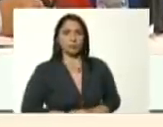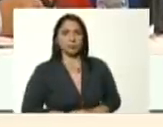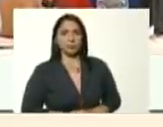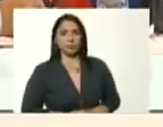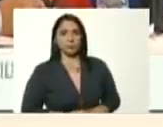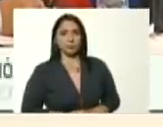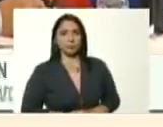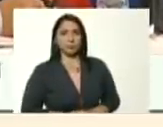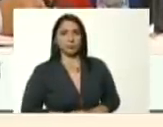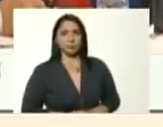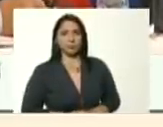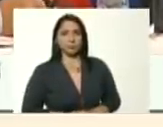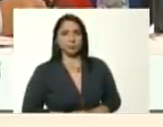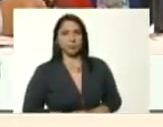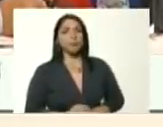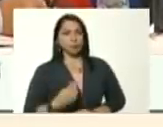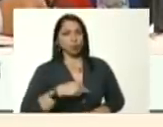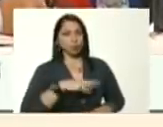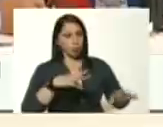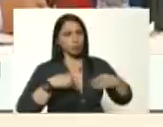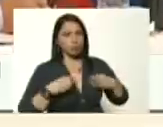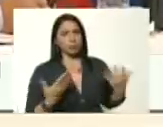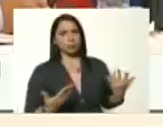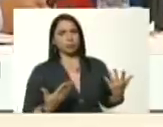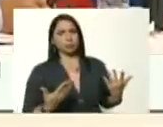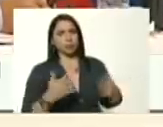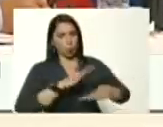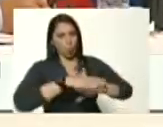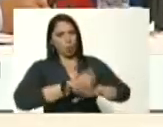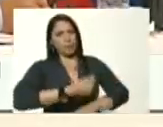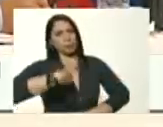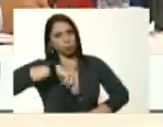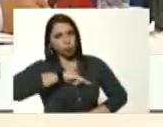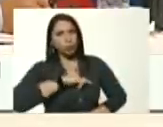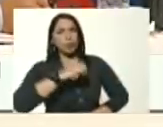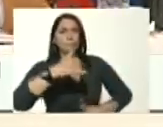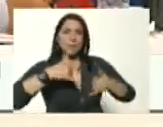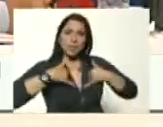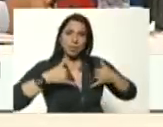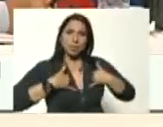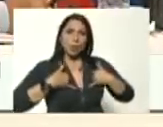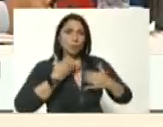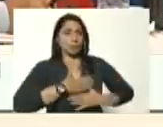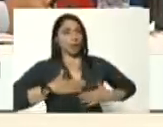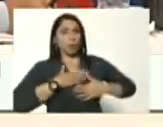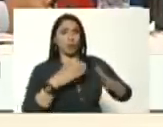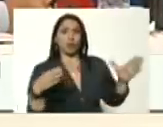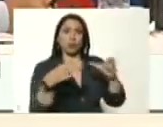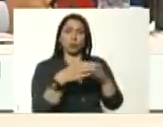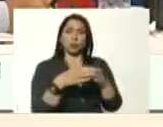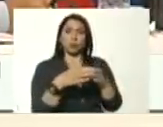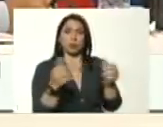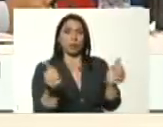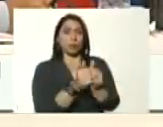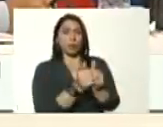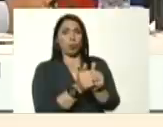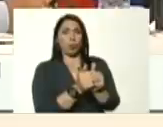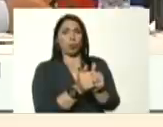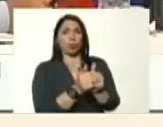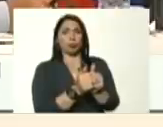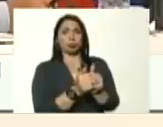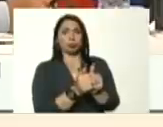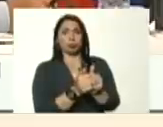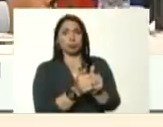lo admitimos como 'mea culpa' es más cómodo reunirse con los afines a nuestra